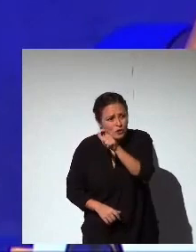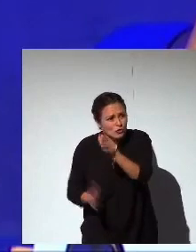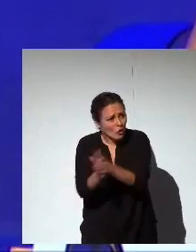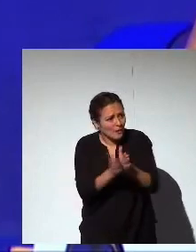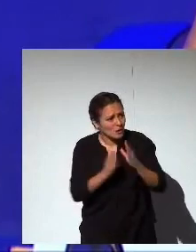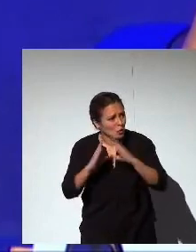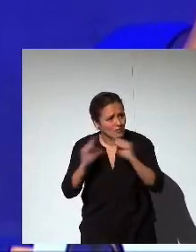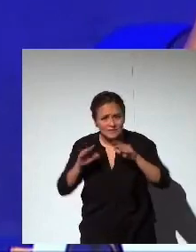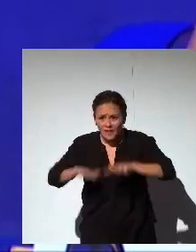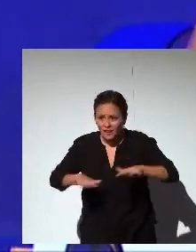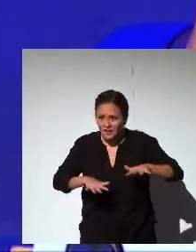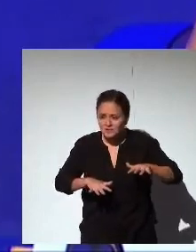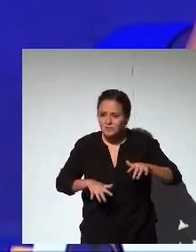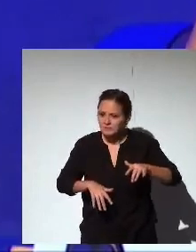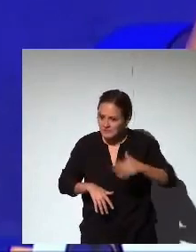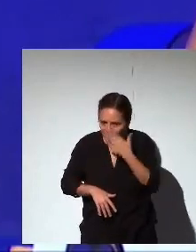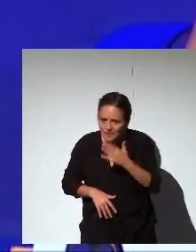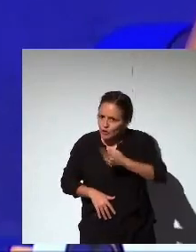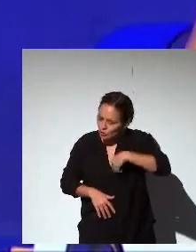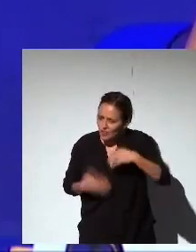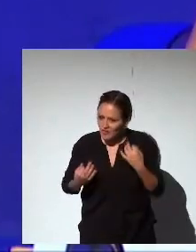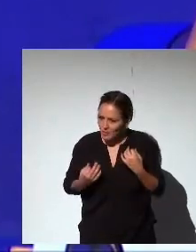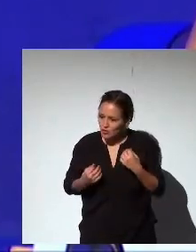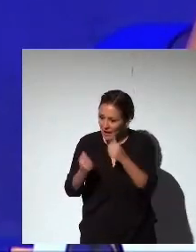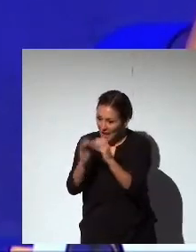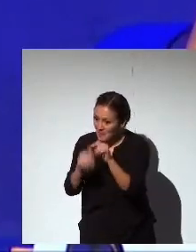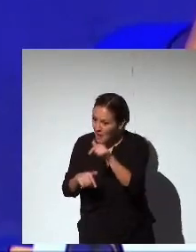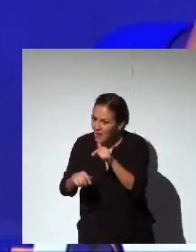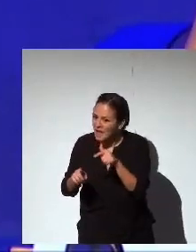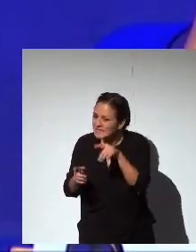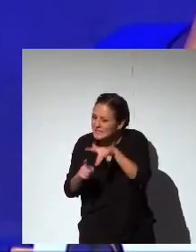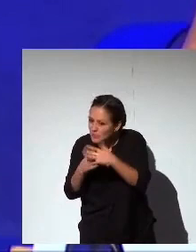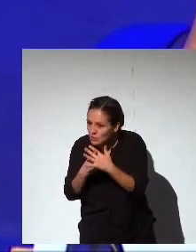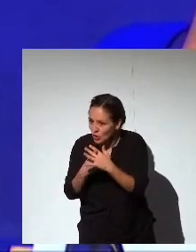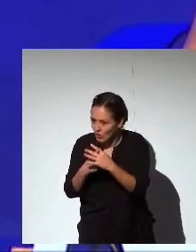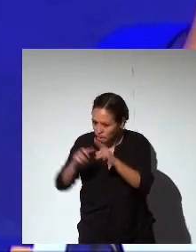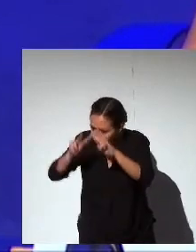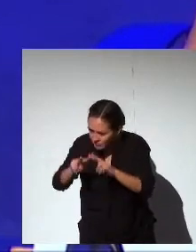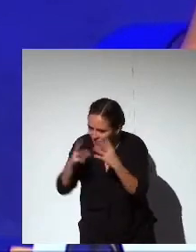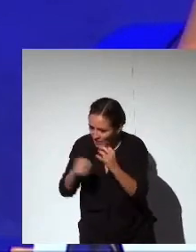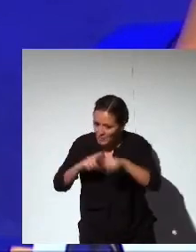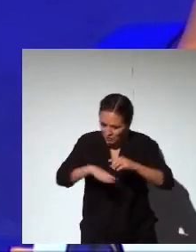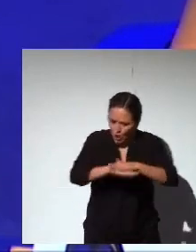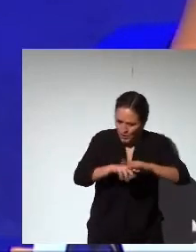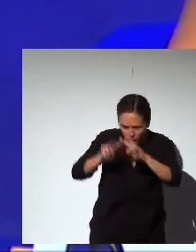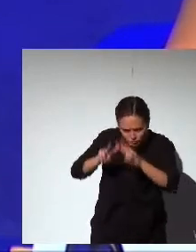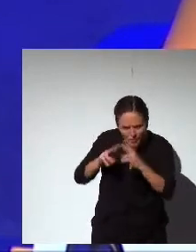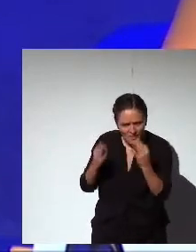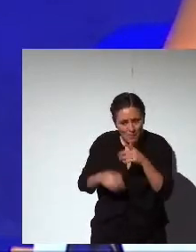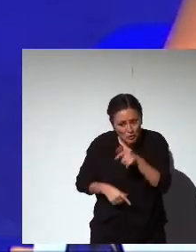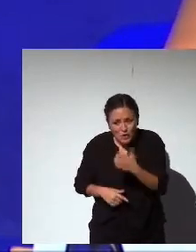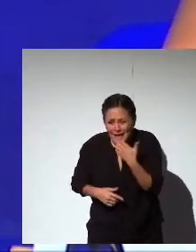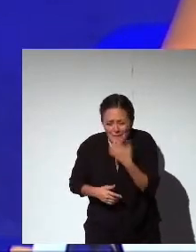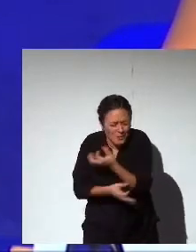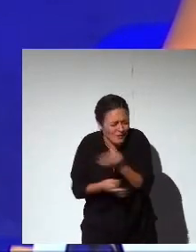deberíamos estudiar lo que se ha hecho en La Palma, tanto ustedes como la parte de la administración, porque es un ejemplo de buenas prácticas. Creo que se hicieron muchas cosas bien,